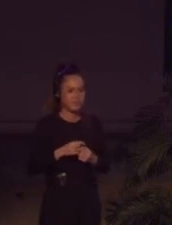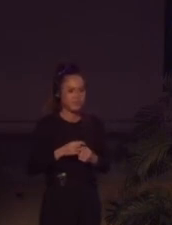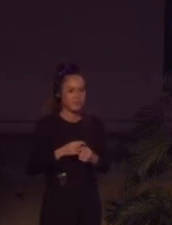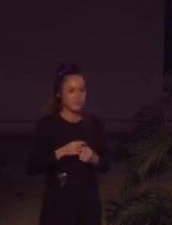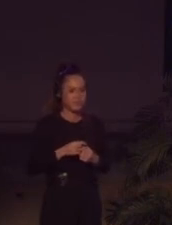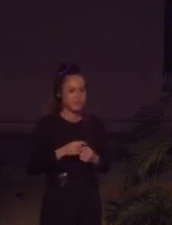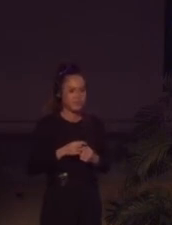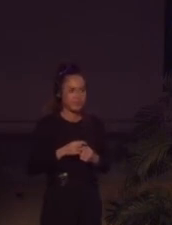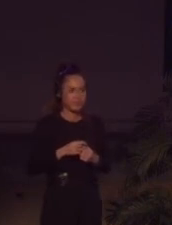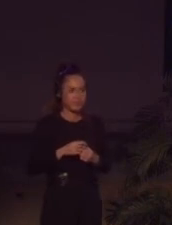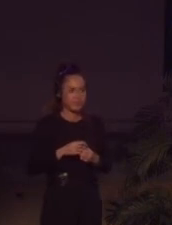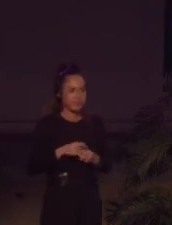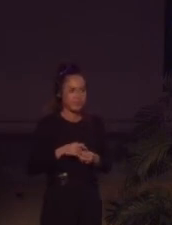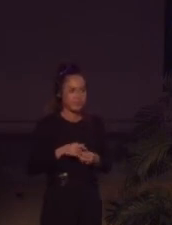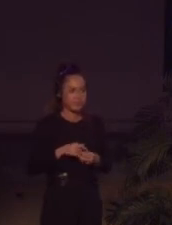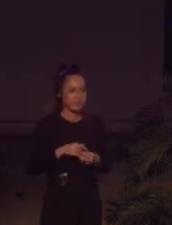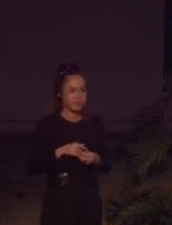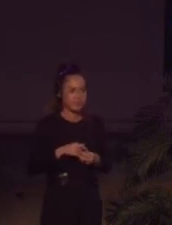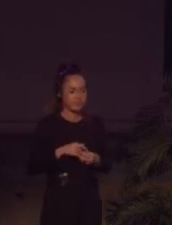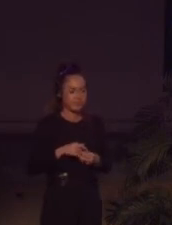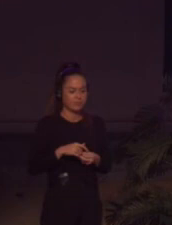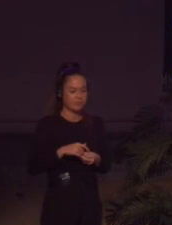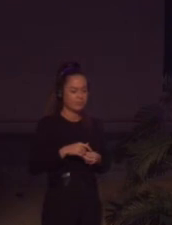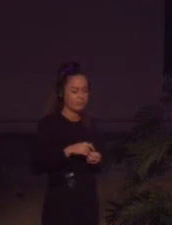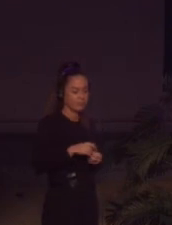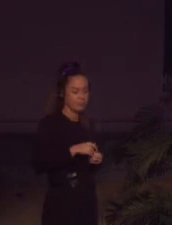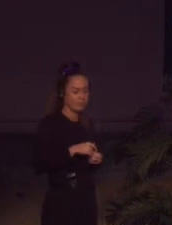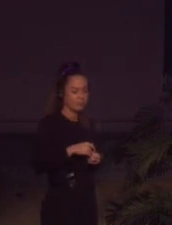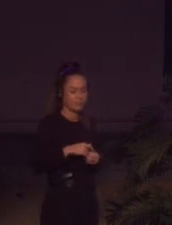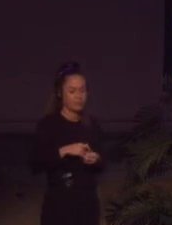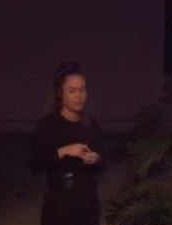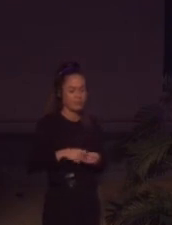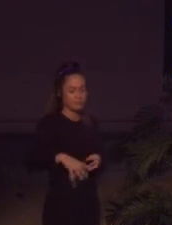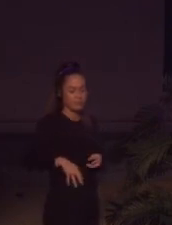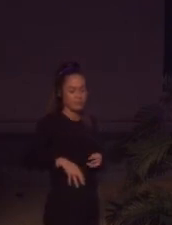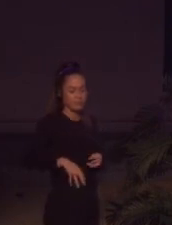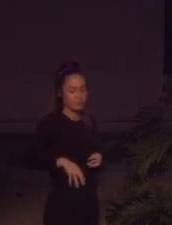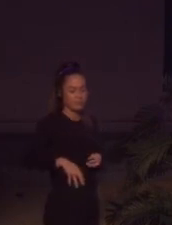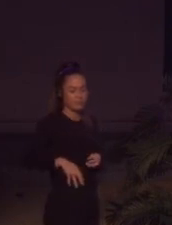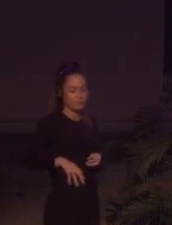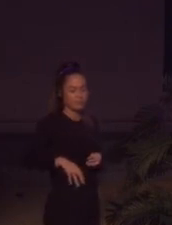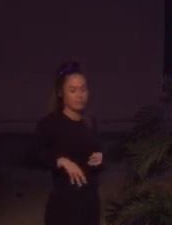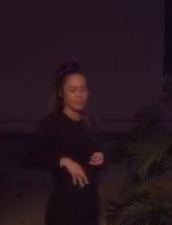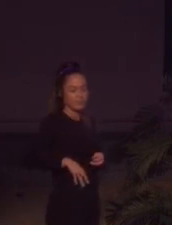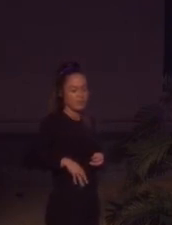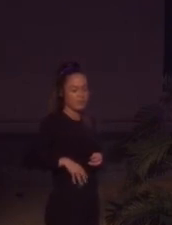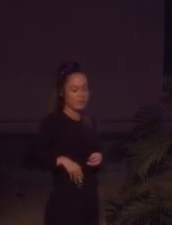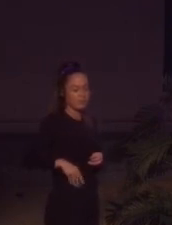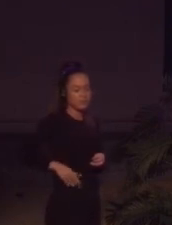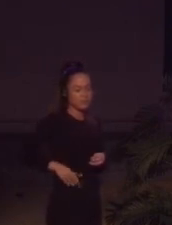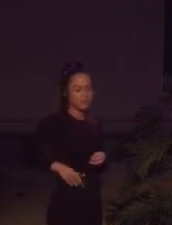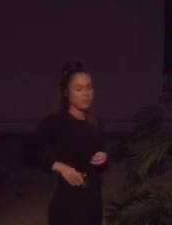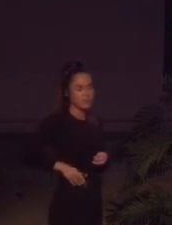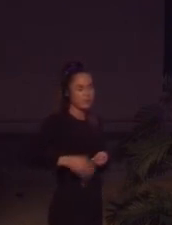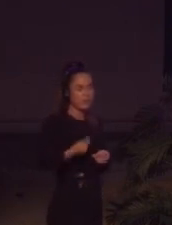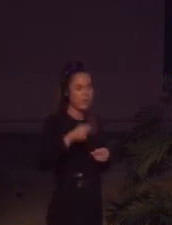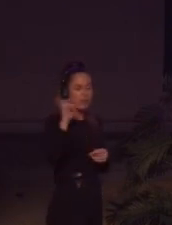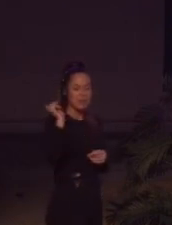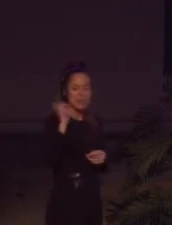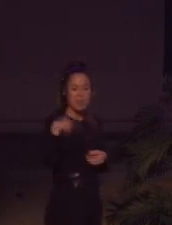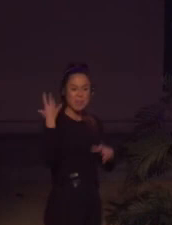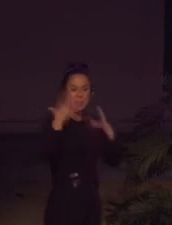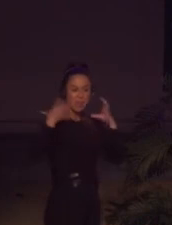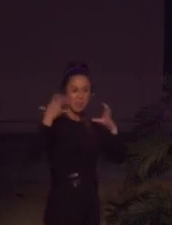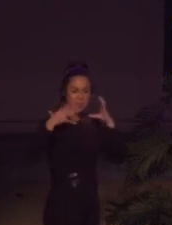zeuden, errinozeronte txuriak laborategi batean reproduzitzen saiatzen, ez? Espeziea mantentzeko, baina horretarako